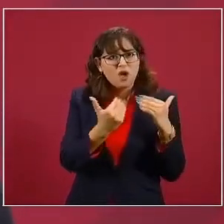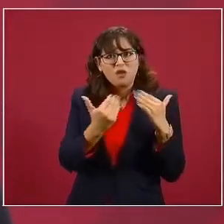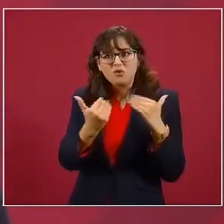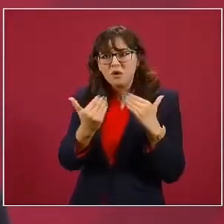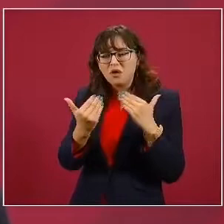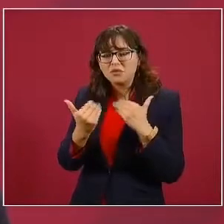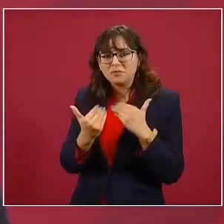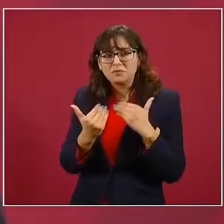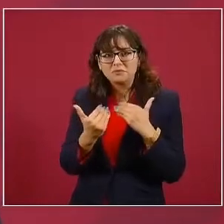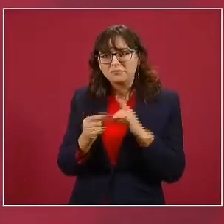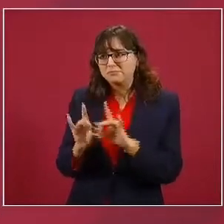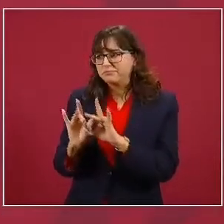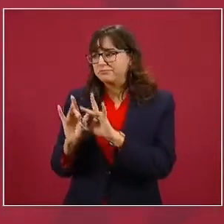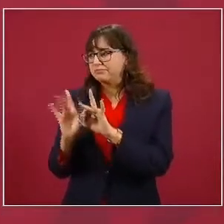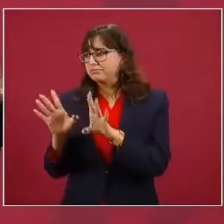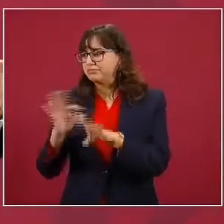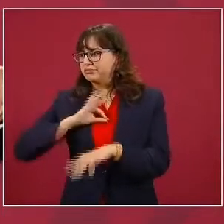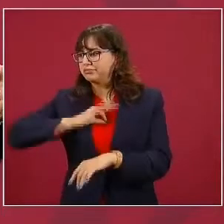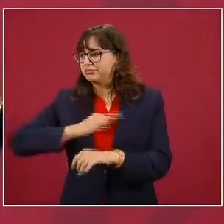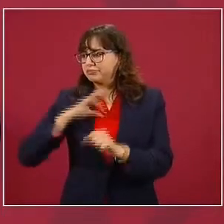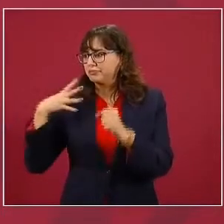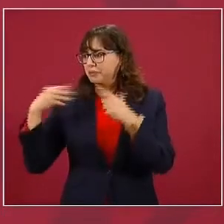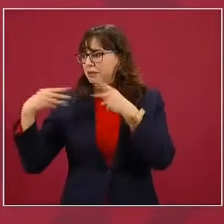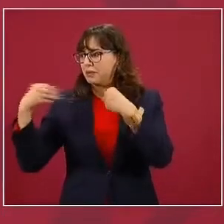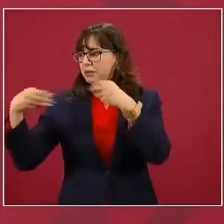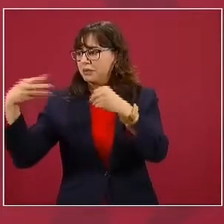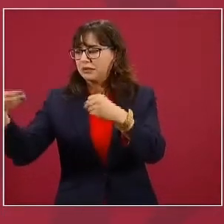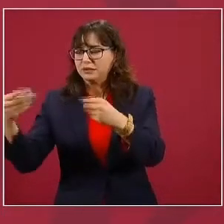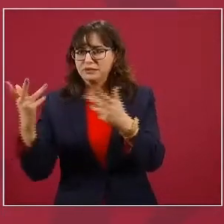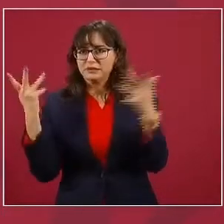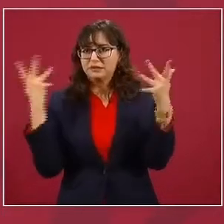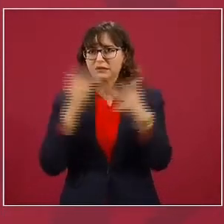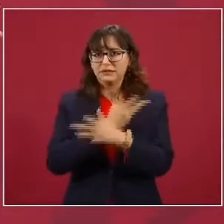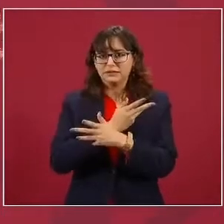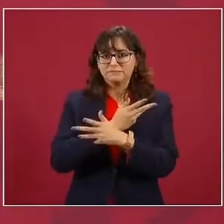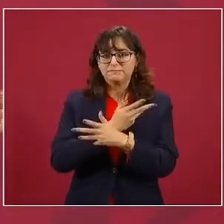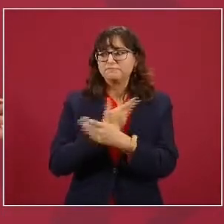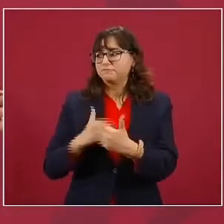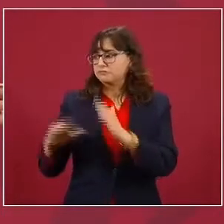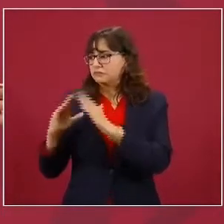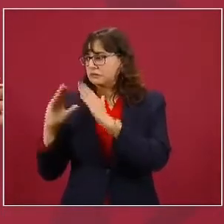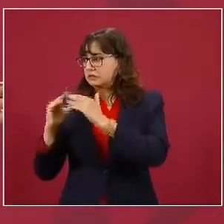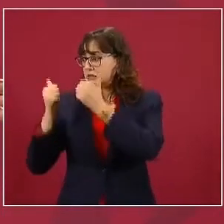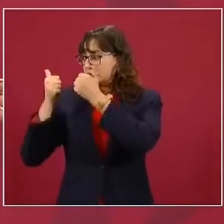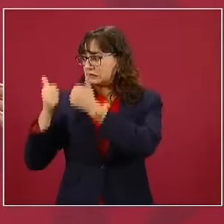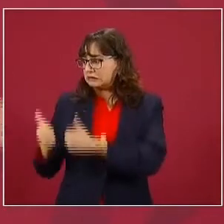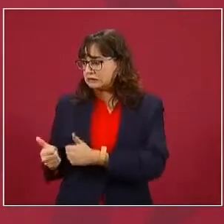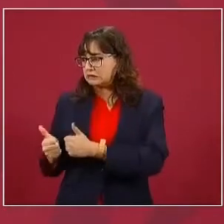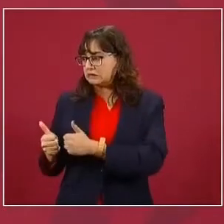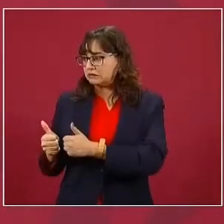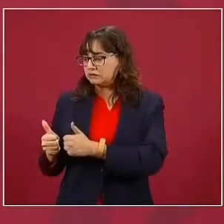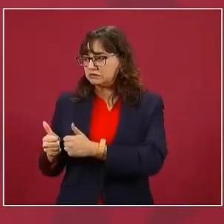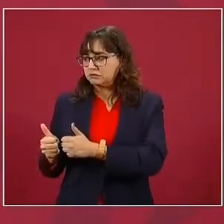Entonces, al guardarnos, se redujo el contagio,